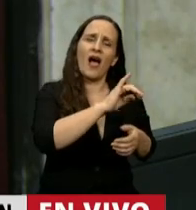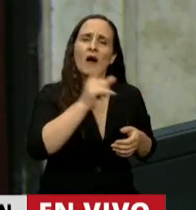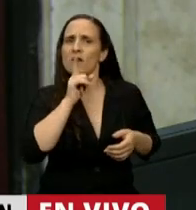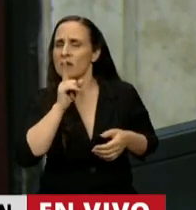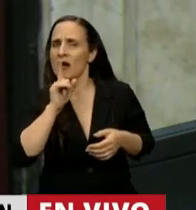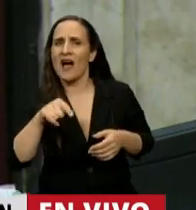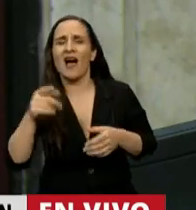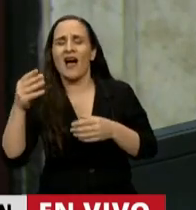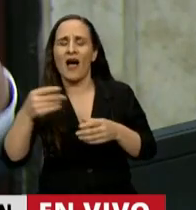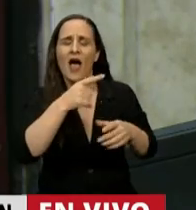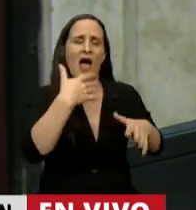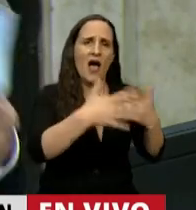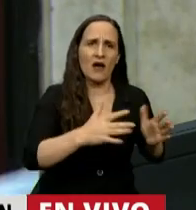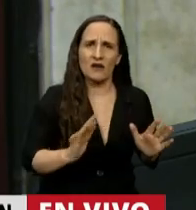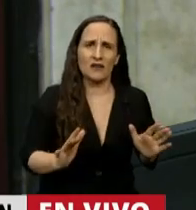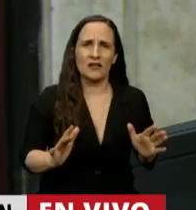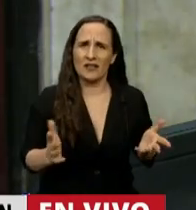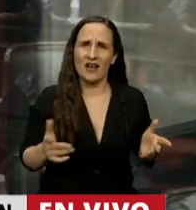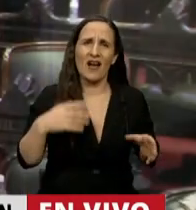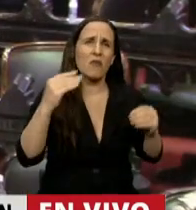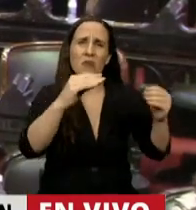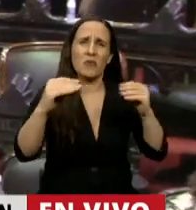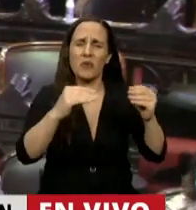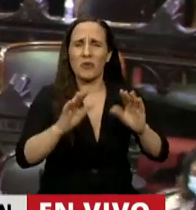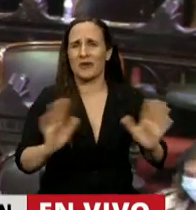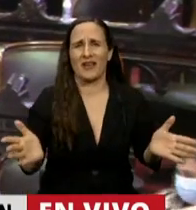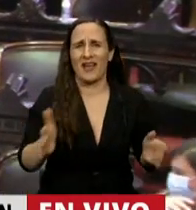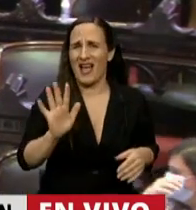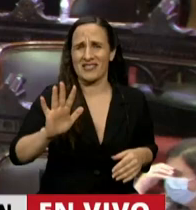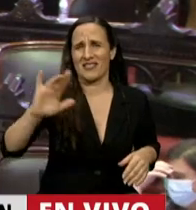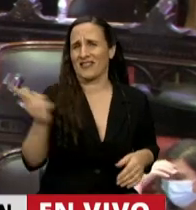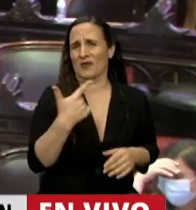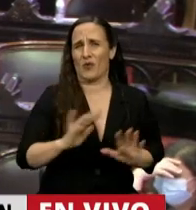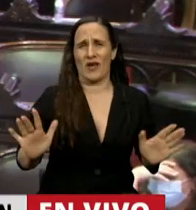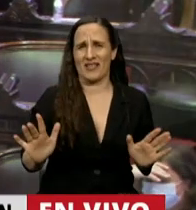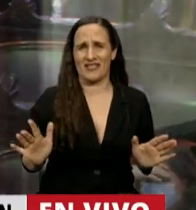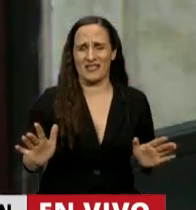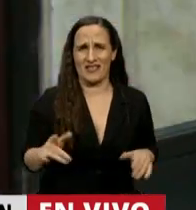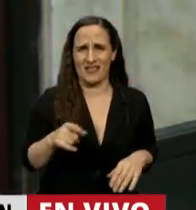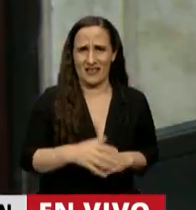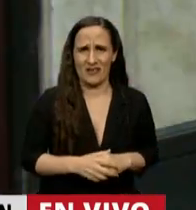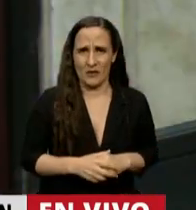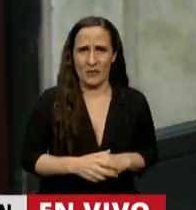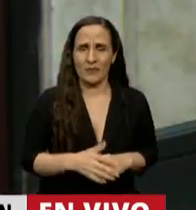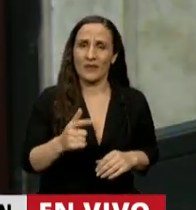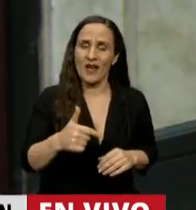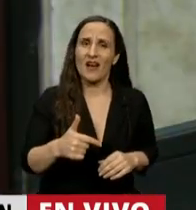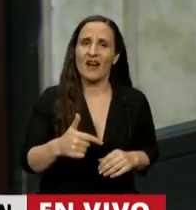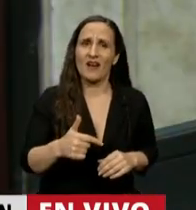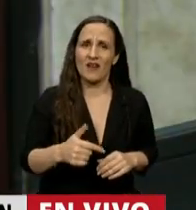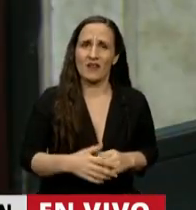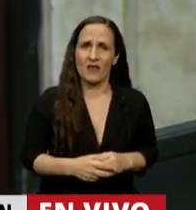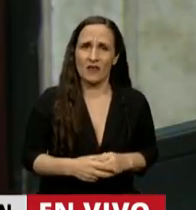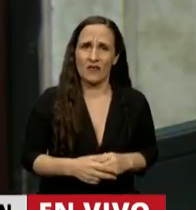y cuando habla el otro en el medio... Sesión. Son todos comentaristas, muchachos. Pero además, no digo, puede ser. Están discutiendo escuchar, algo.